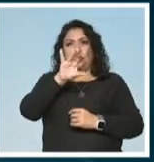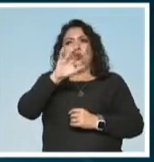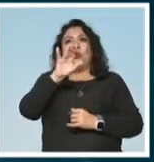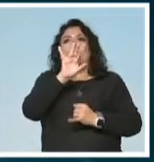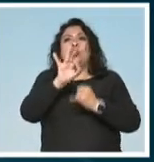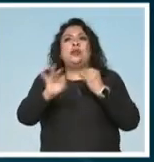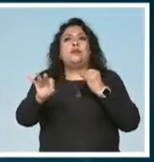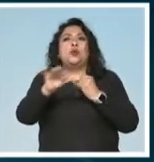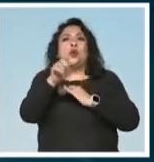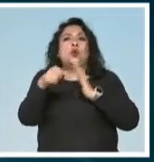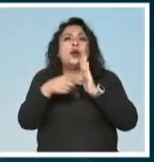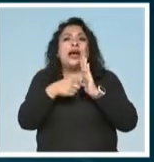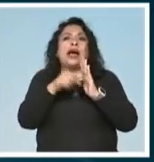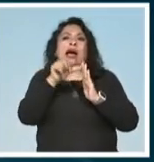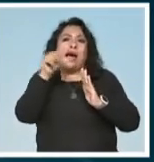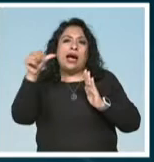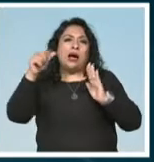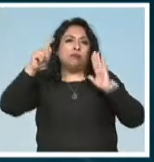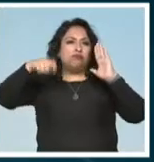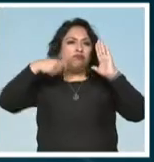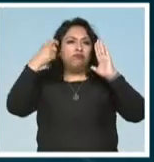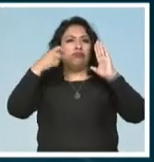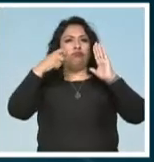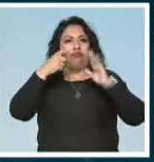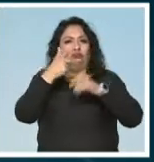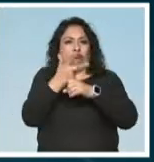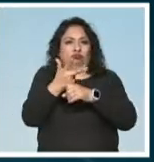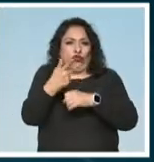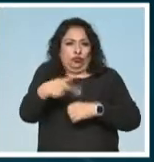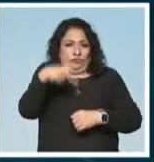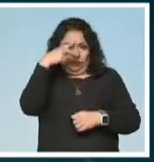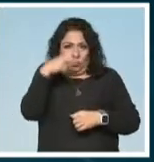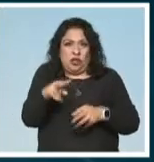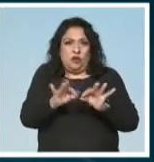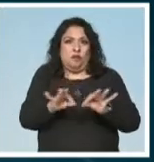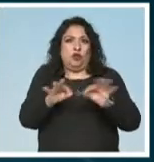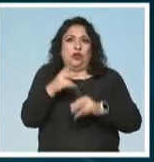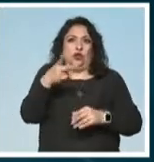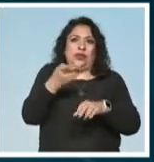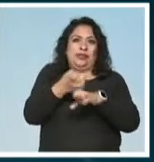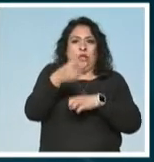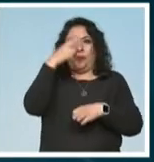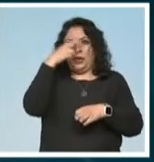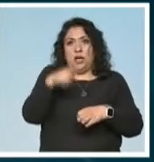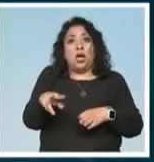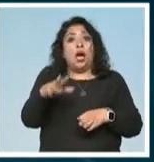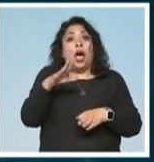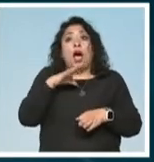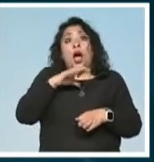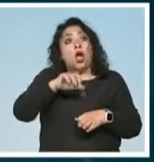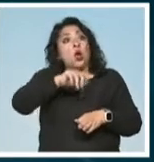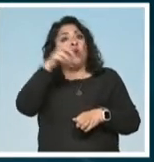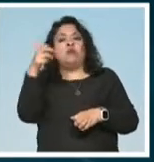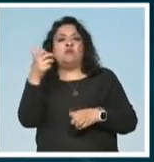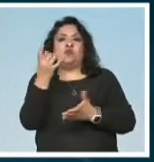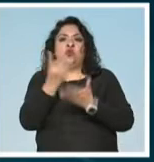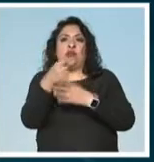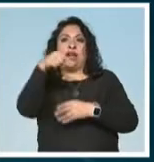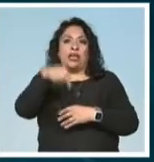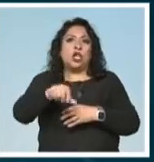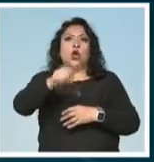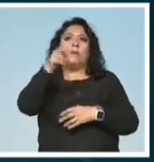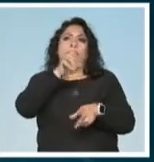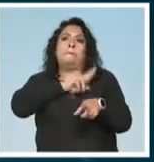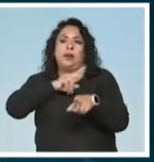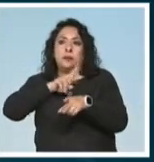bastión de la cinematografía mexicana que da el Estado mexicano, ¿no? Ya no hay, todo lo demás es privado. Además,